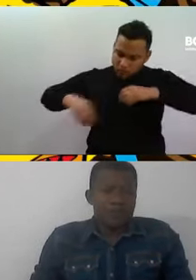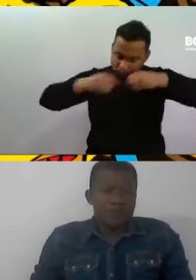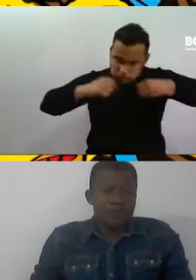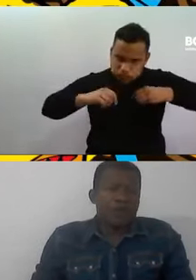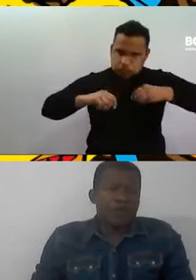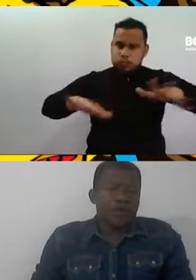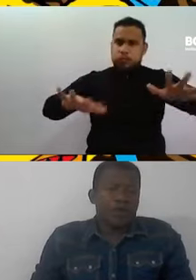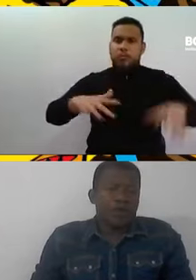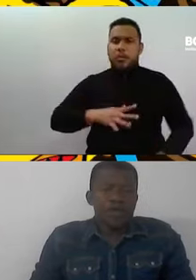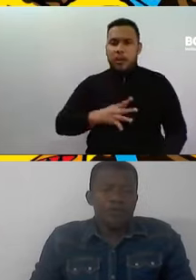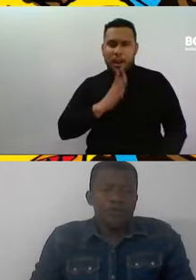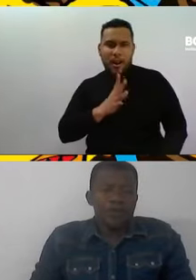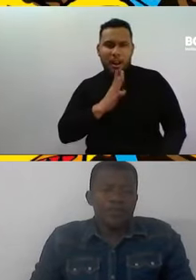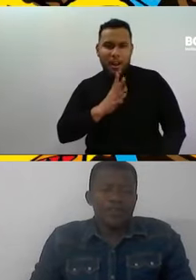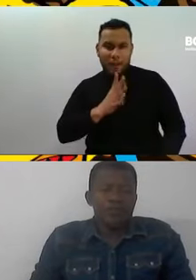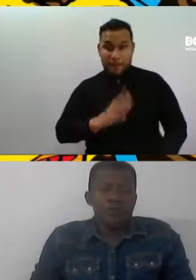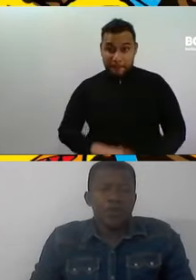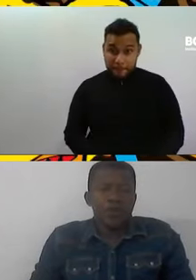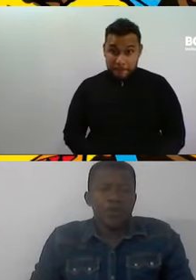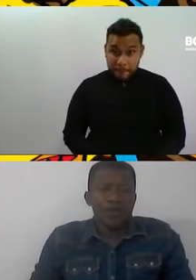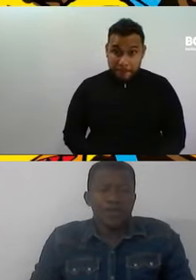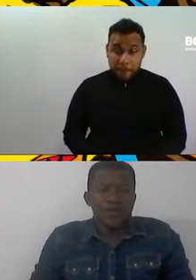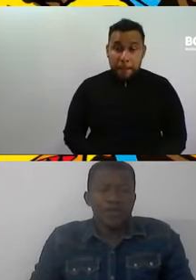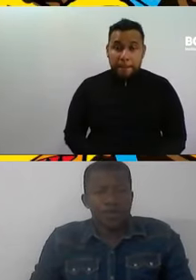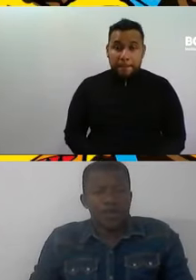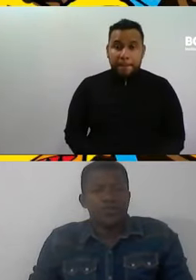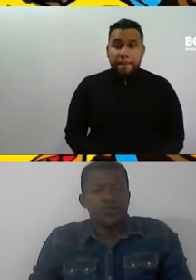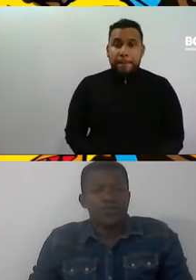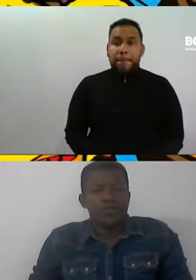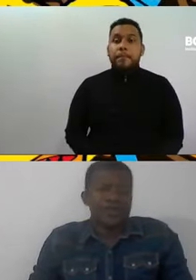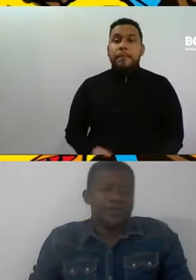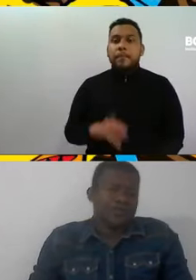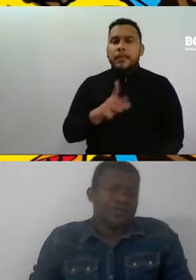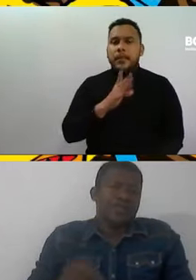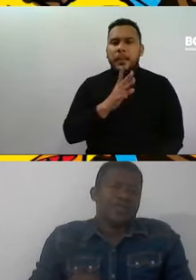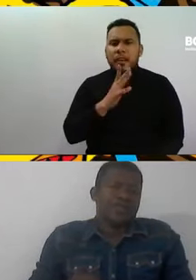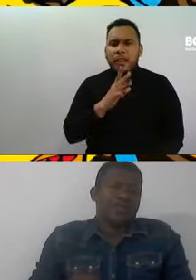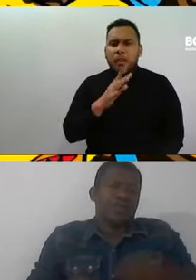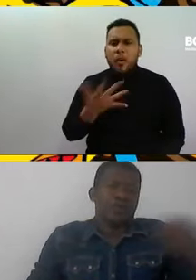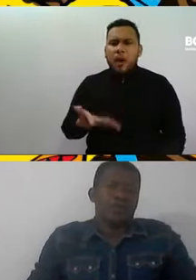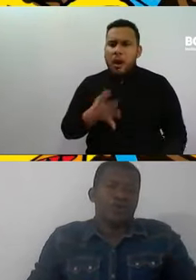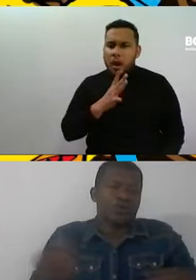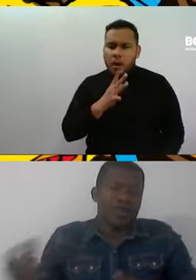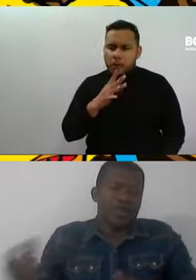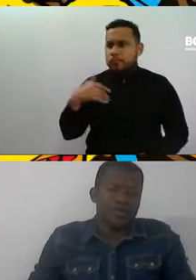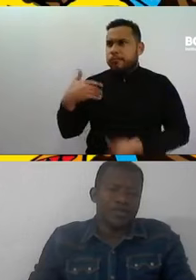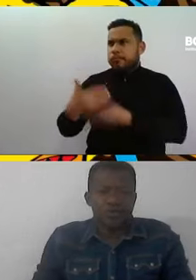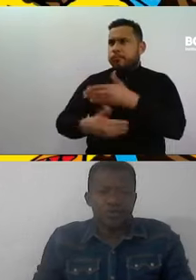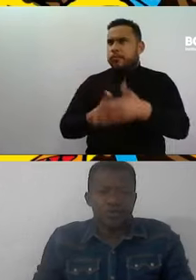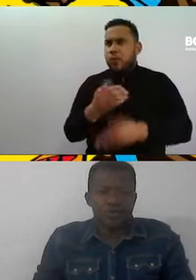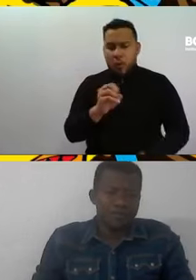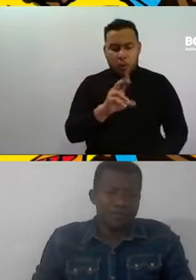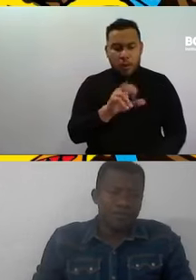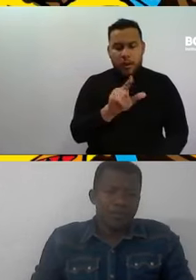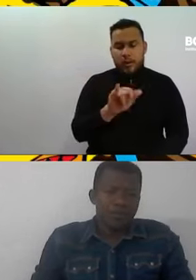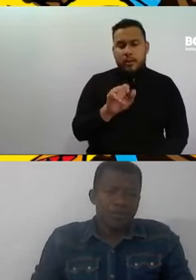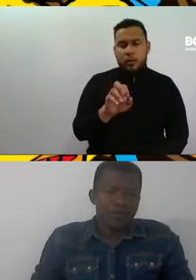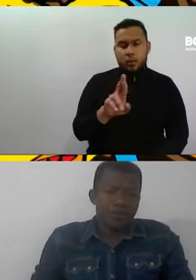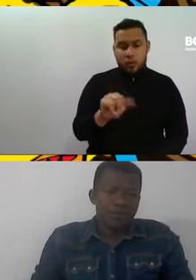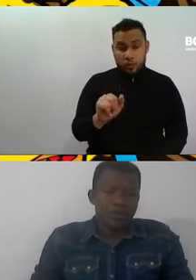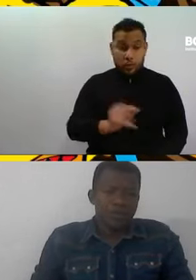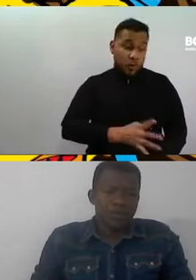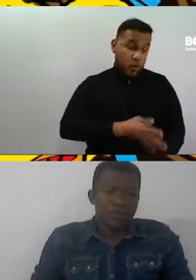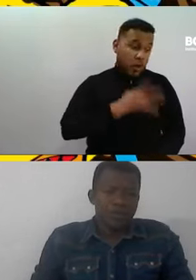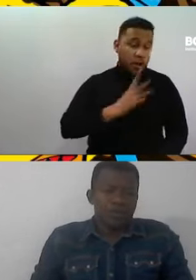oral. Entonces la oralitura, lo que hace juego es, oralitura es combinación de lo oral con la